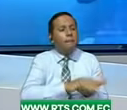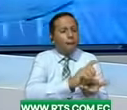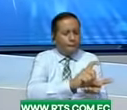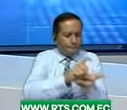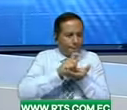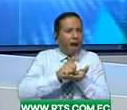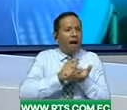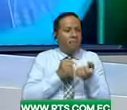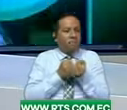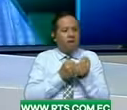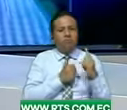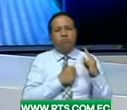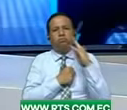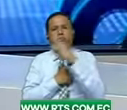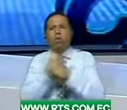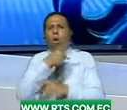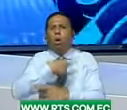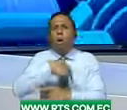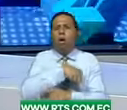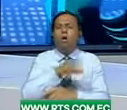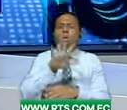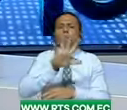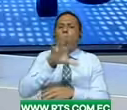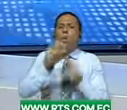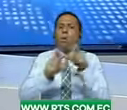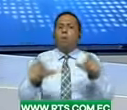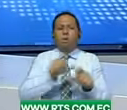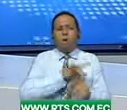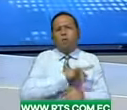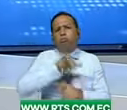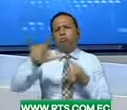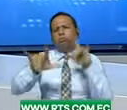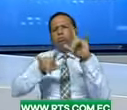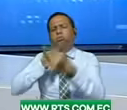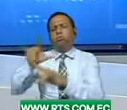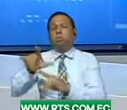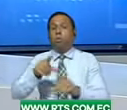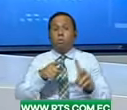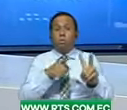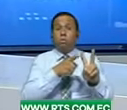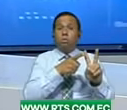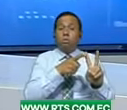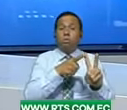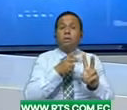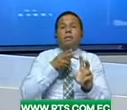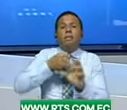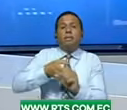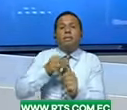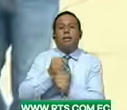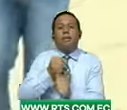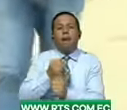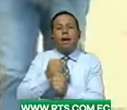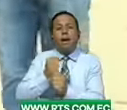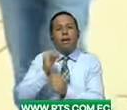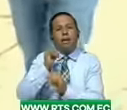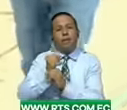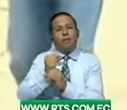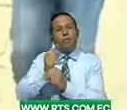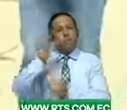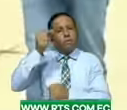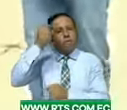más de 50 personas hacia otros países. Además, se informó que uno de ellos es funcionario público.